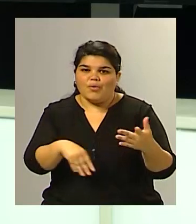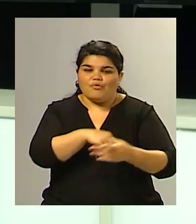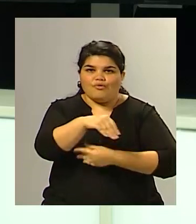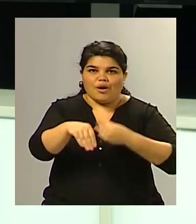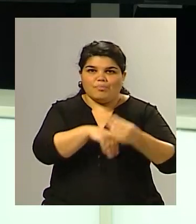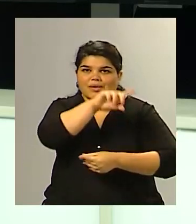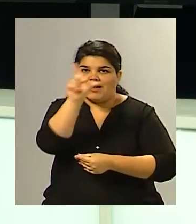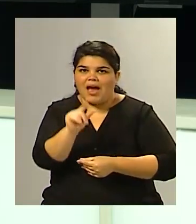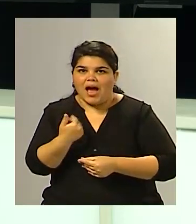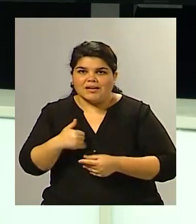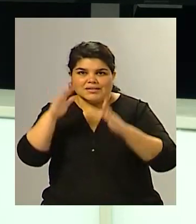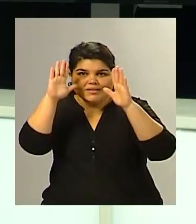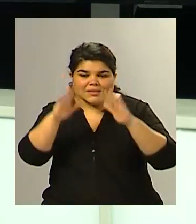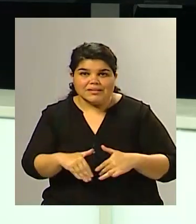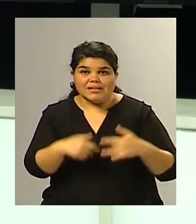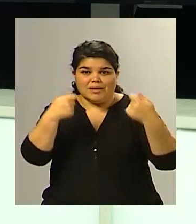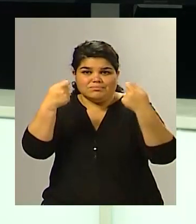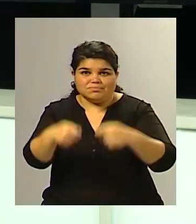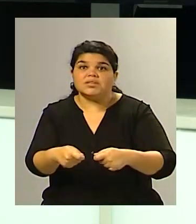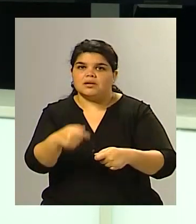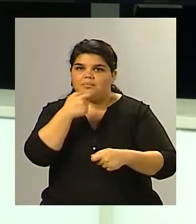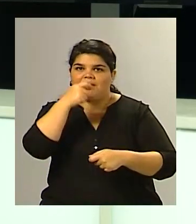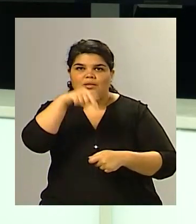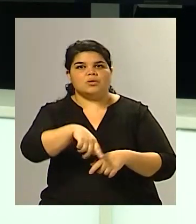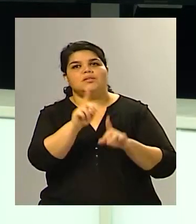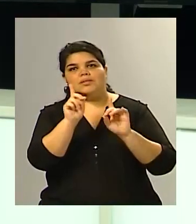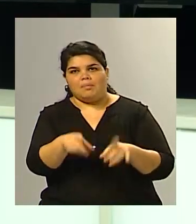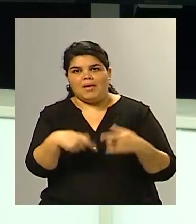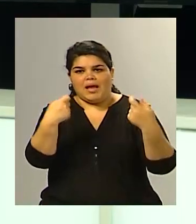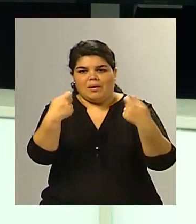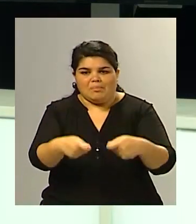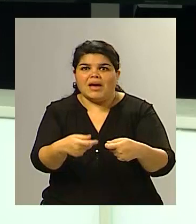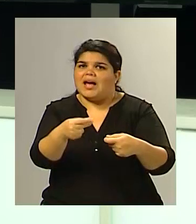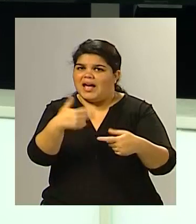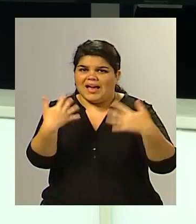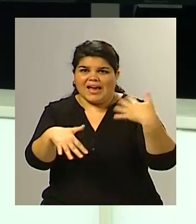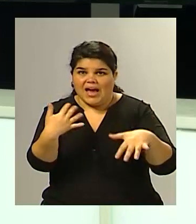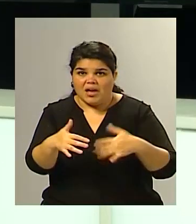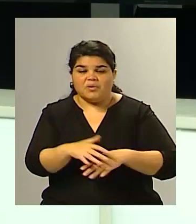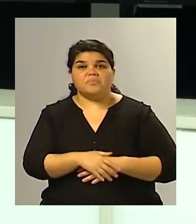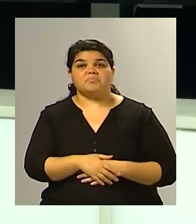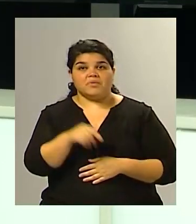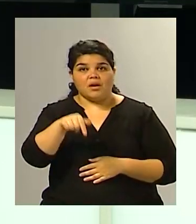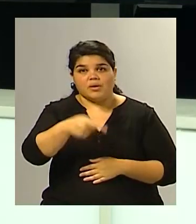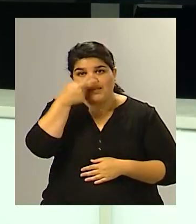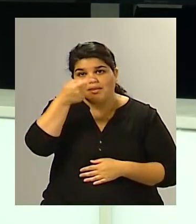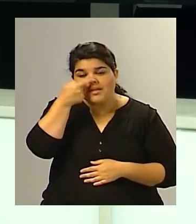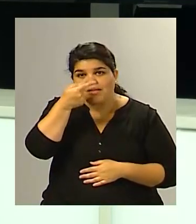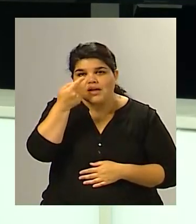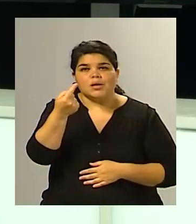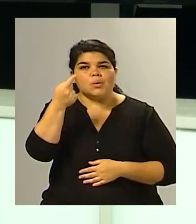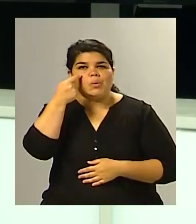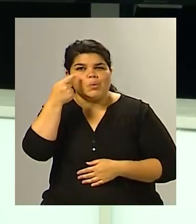de todo el país y no por menos para las familias mendocinas. Vamos a hablar de este tema porque es muy interesante conocer cómo se